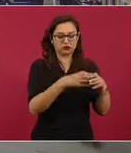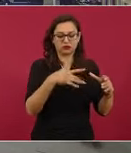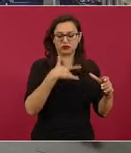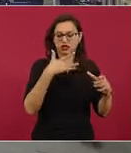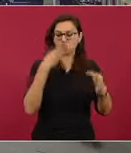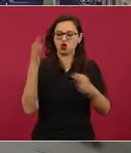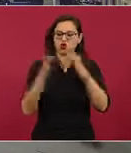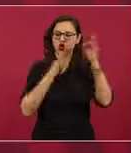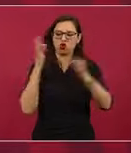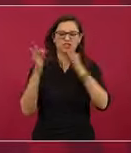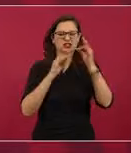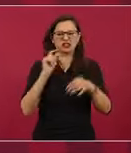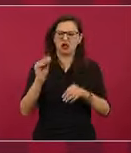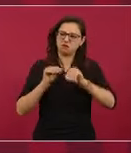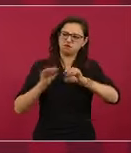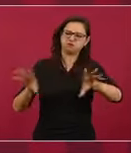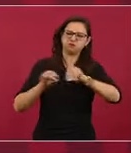sobre algo?